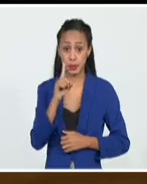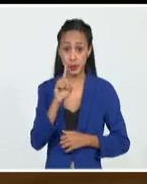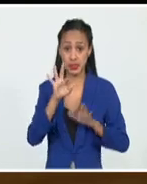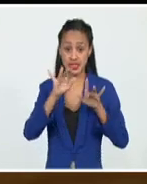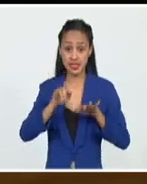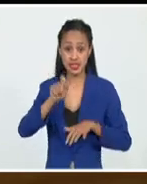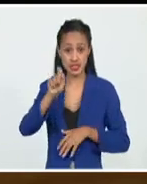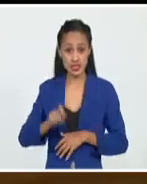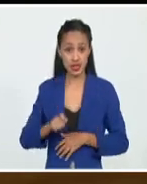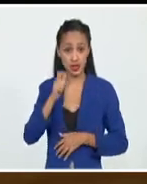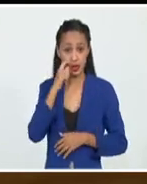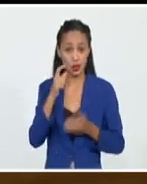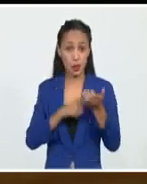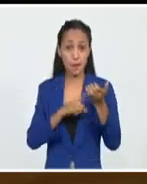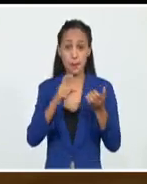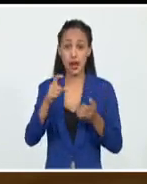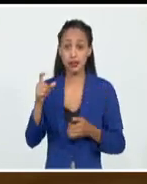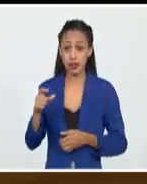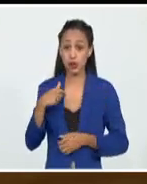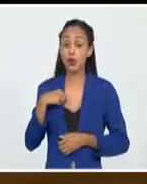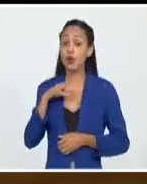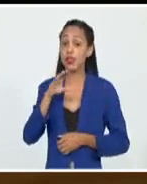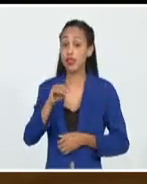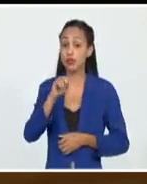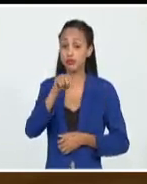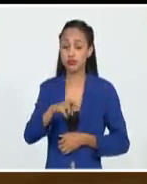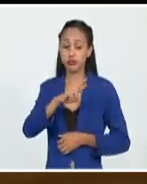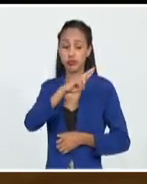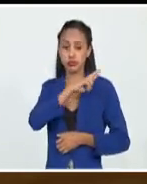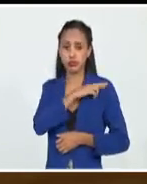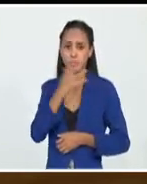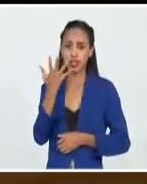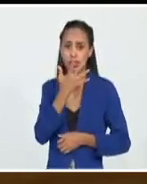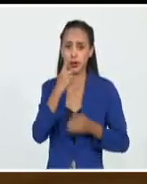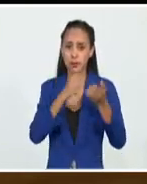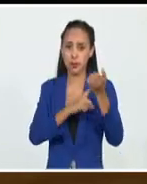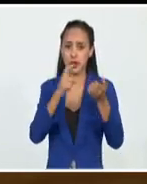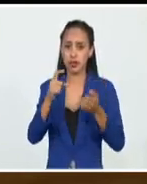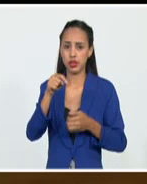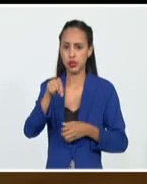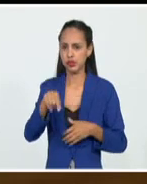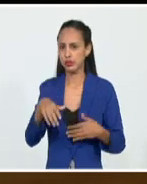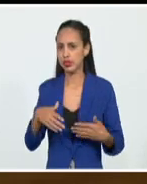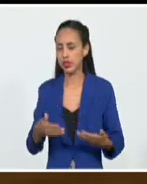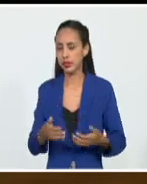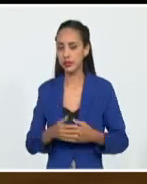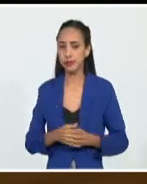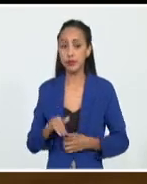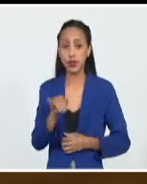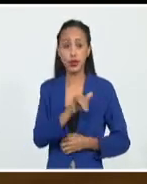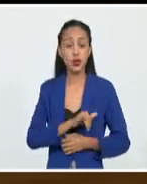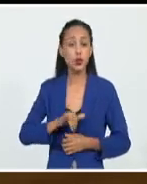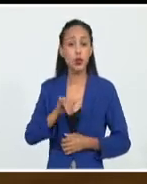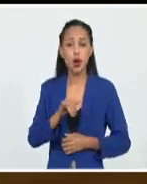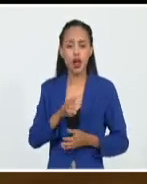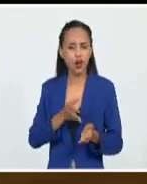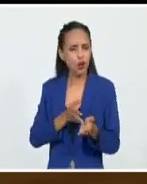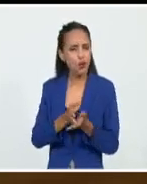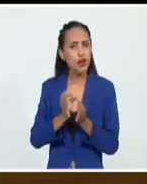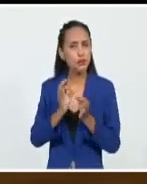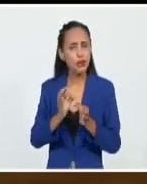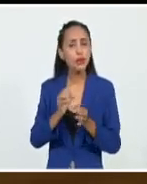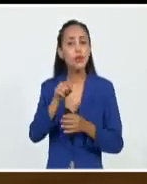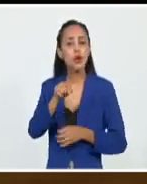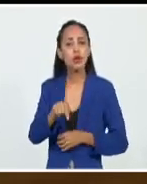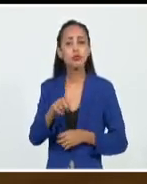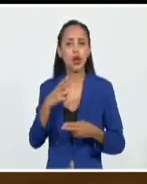Partido reafirmó que recae en el partido la honrosa misión de ser el digno heredero de la confianza depositada